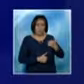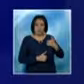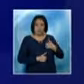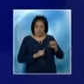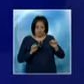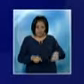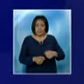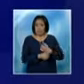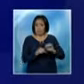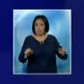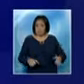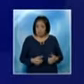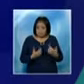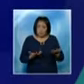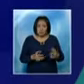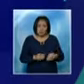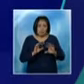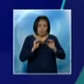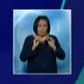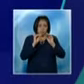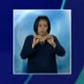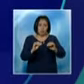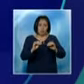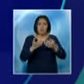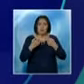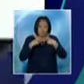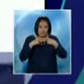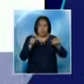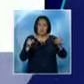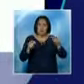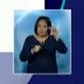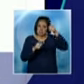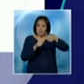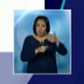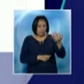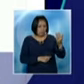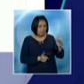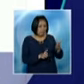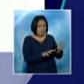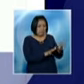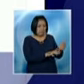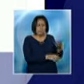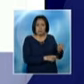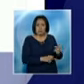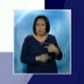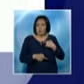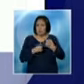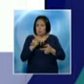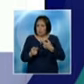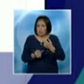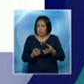a la tragedia de Marbella, quien publicó un emotivo mensaje recordando a sus compañeros fallecidos y cuenta cómo fueron arrastrados por una